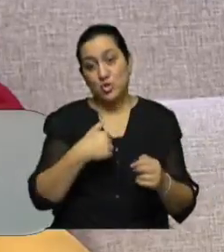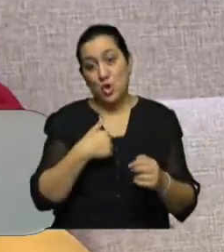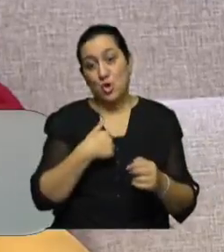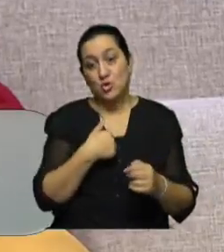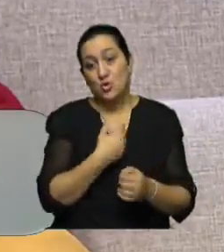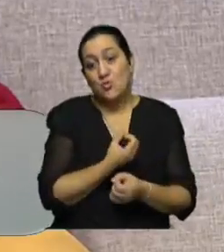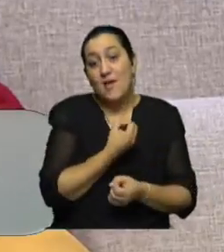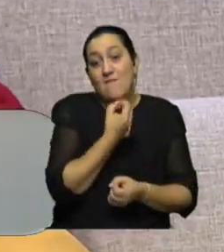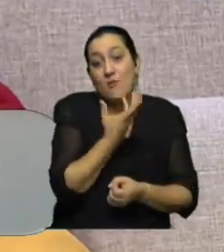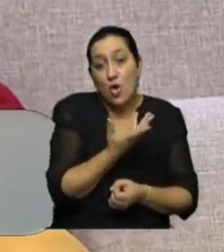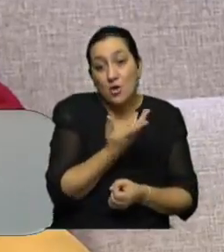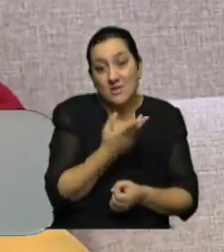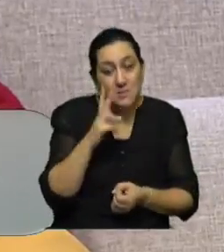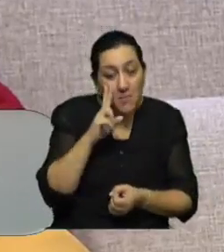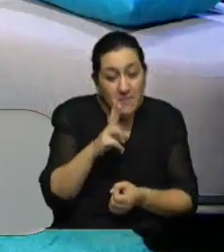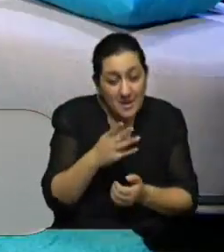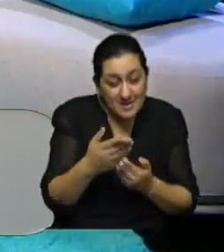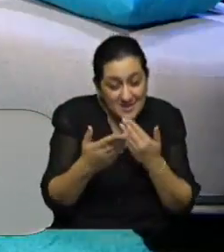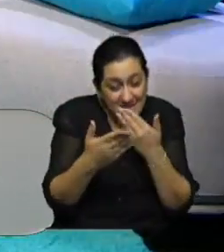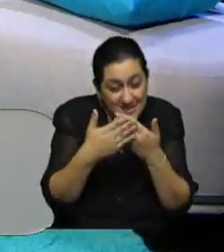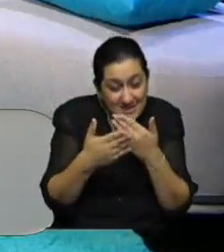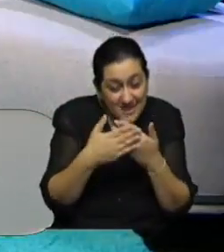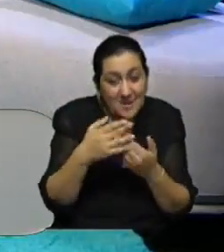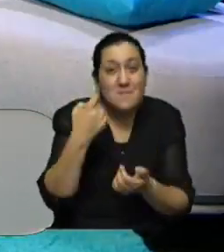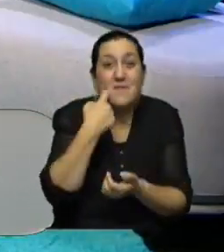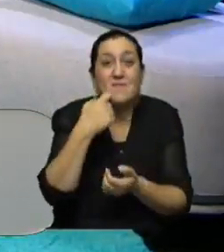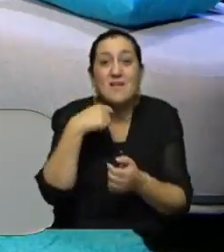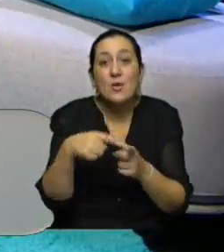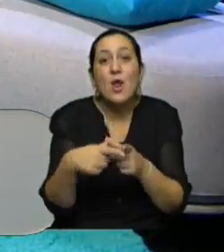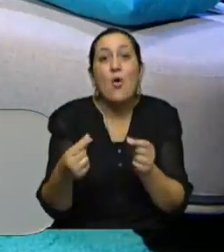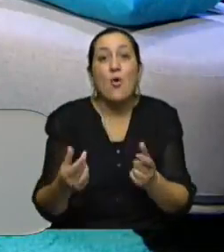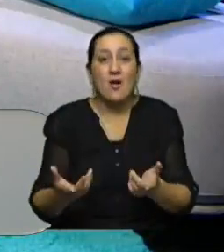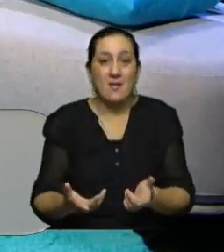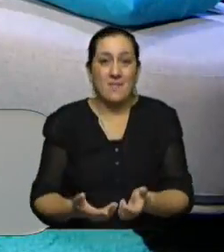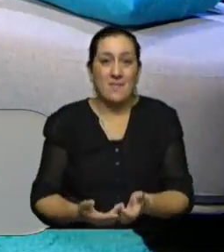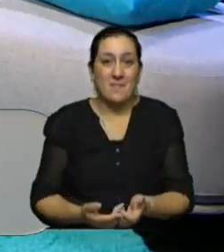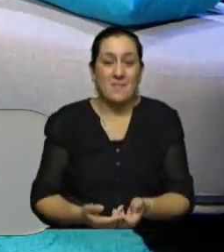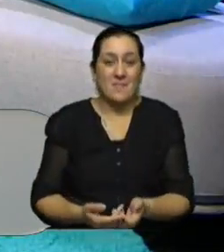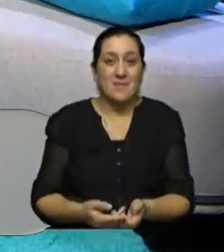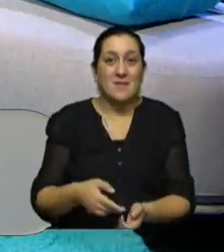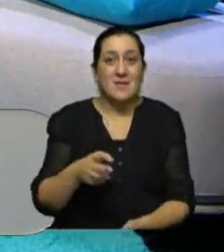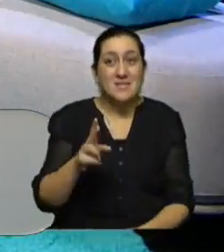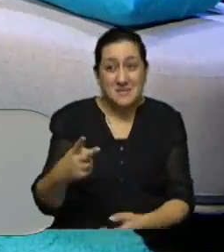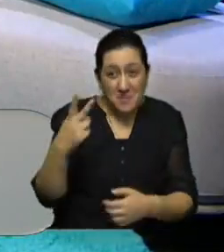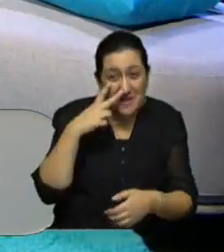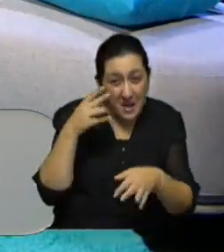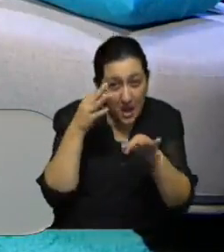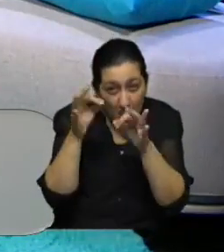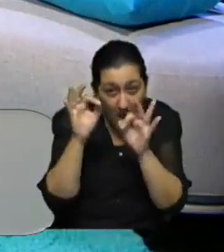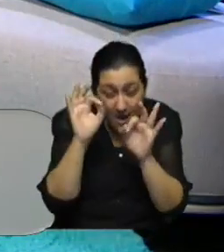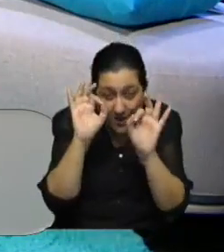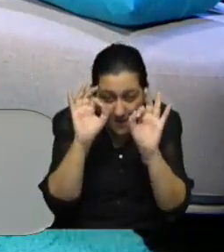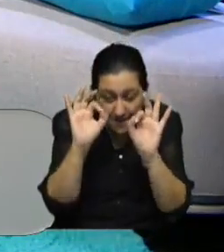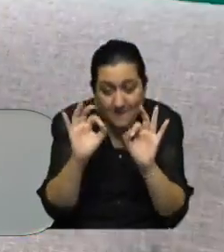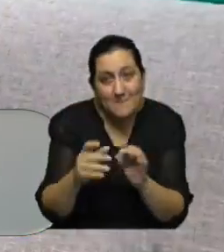está roto. ¿Es así? Sí, que si me mirás bien me falta un pétalo. Me falta un pétalo. Si me mirás bien, mi alegría, tan amarilla ella,